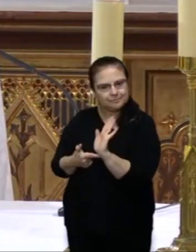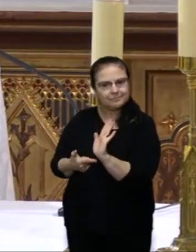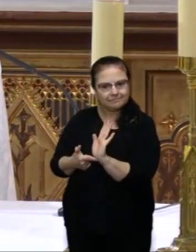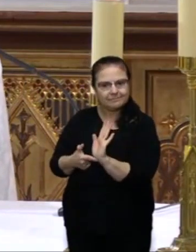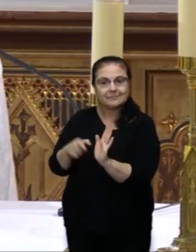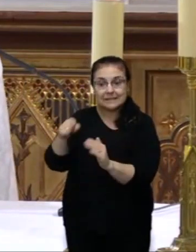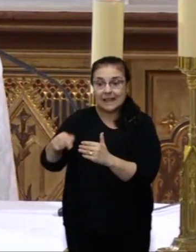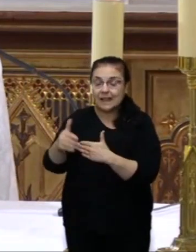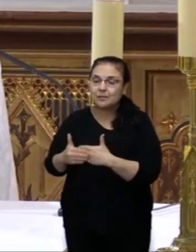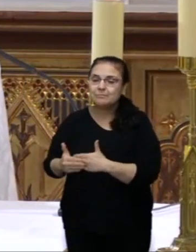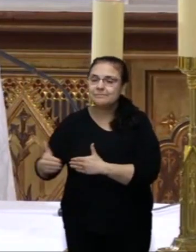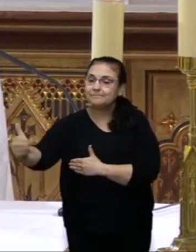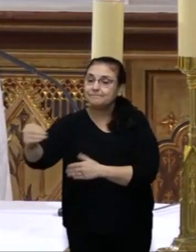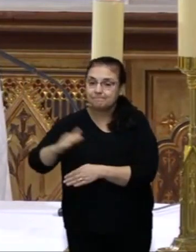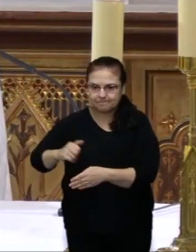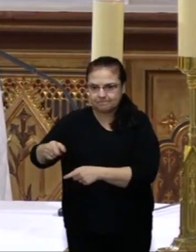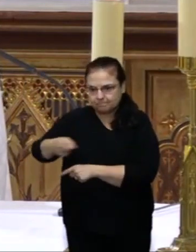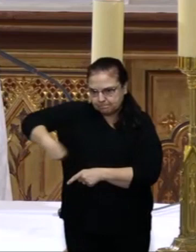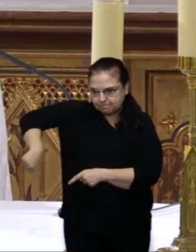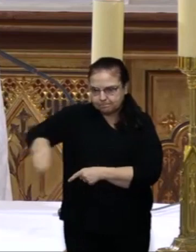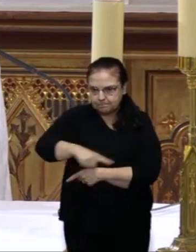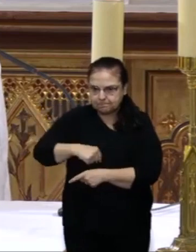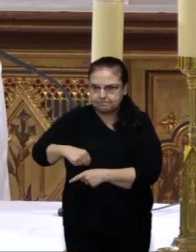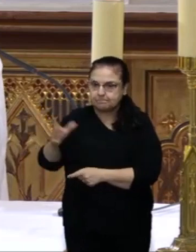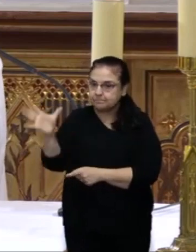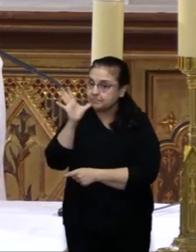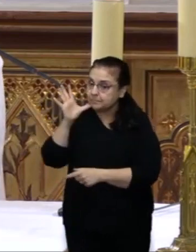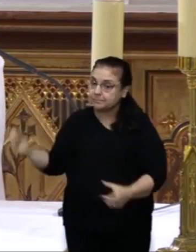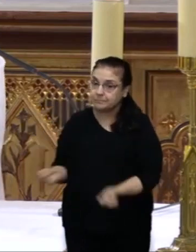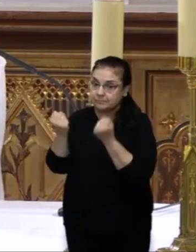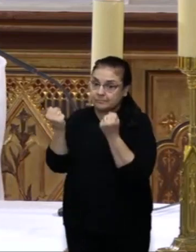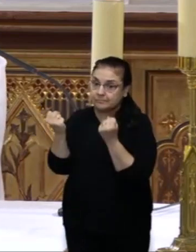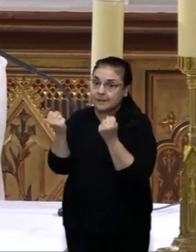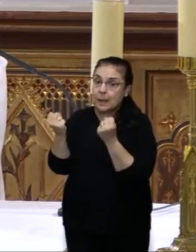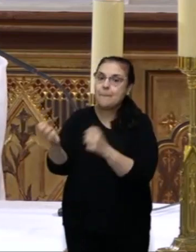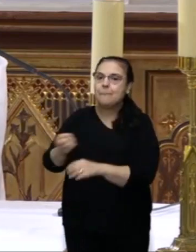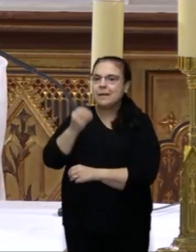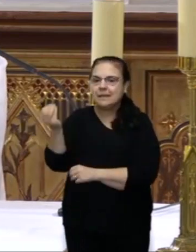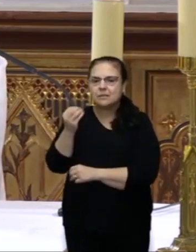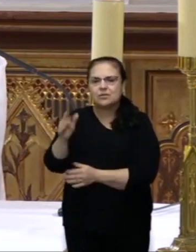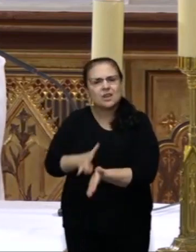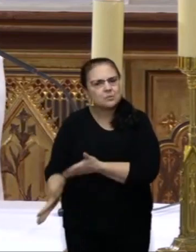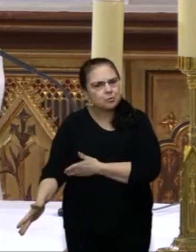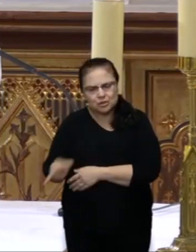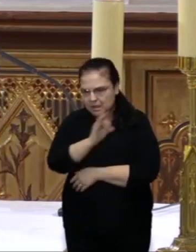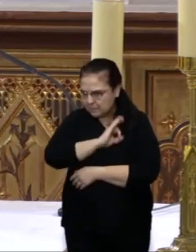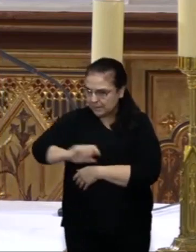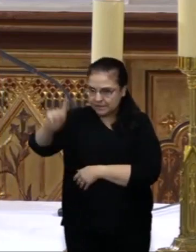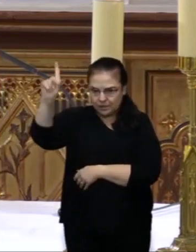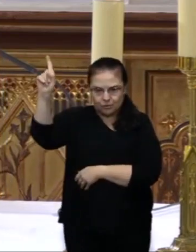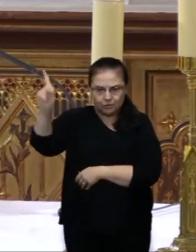te presentamos. Él será para nosotros bebida de salvación.